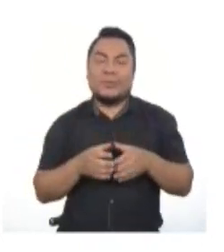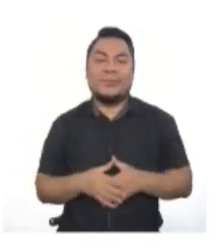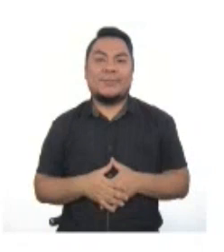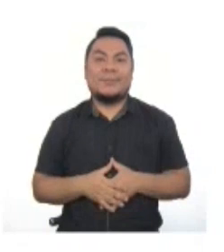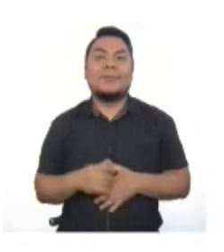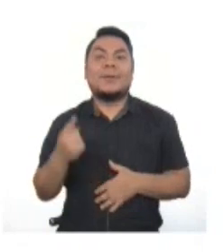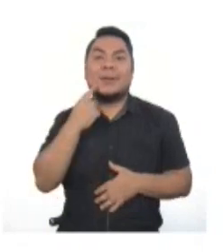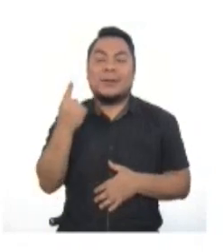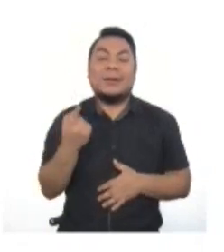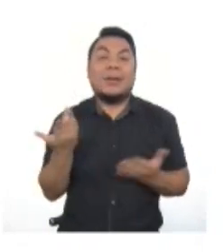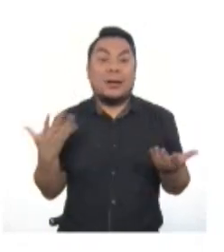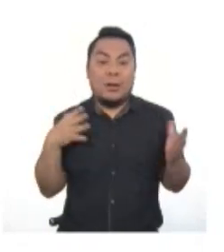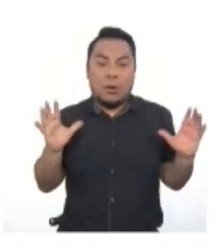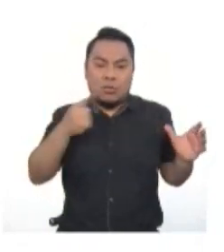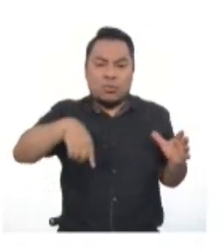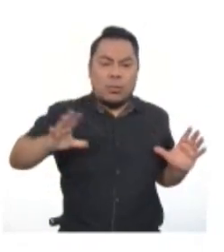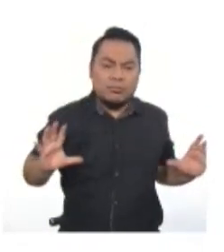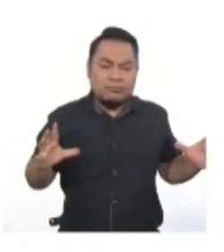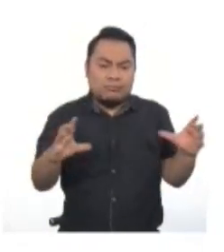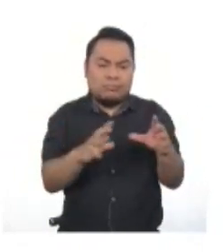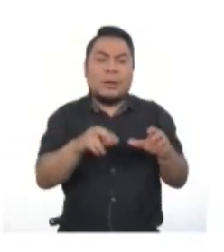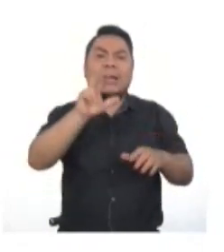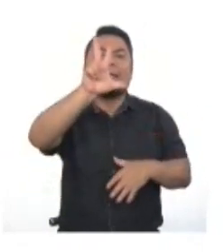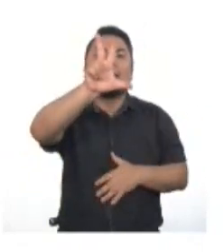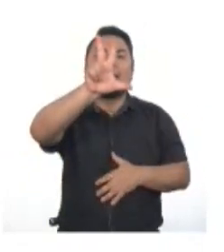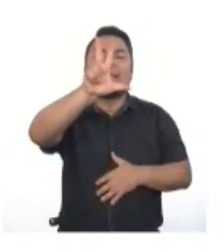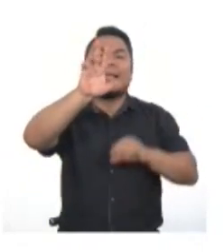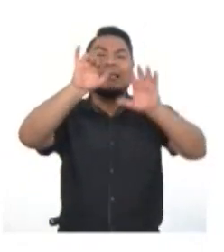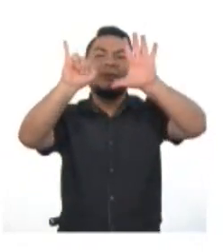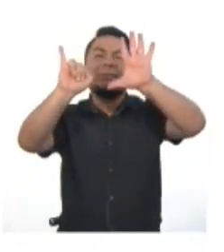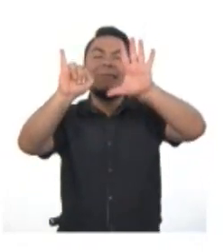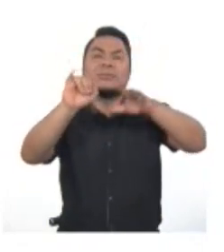En el almacén tenemos 36 tomates que